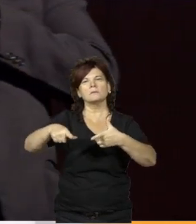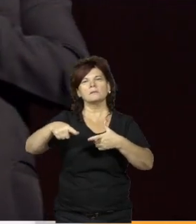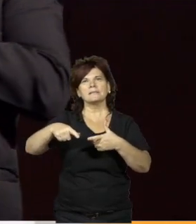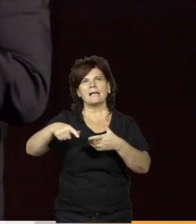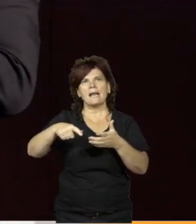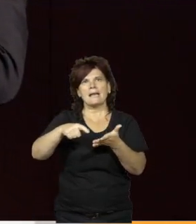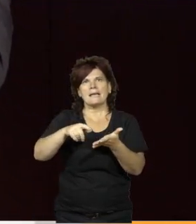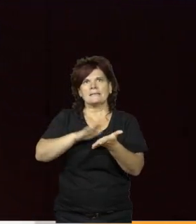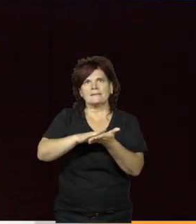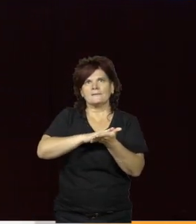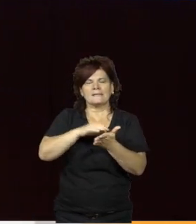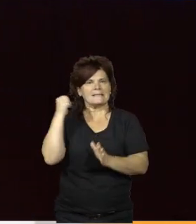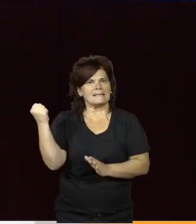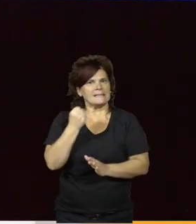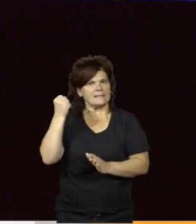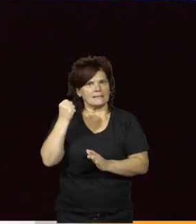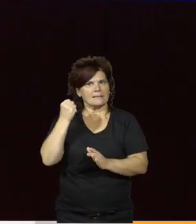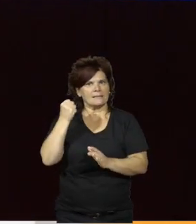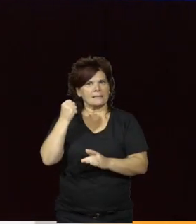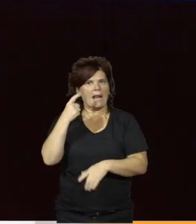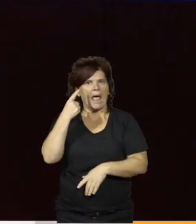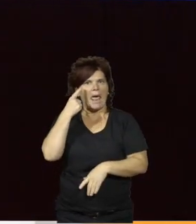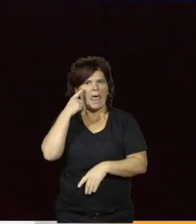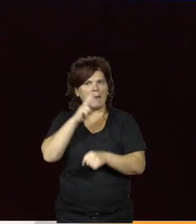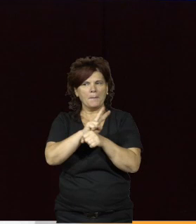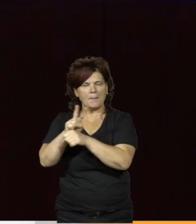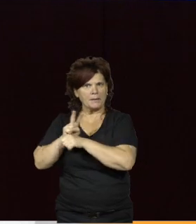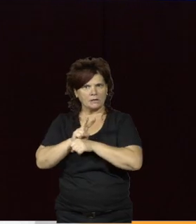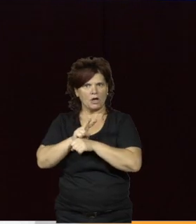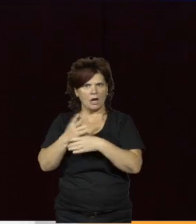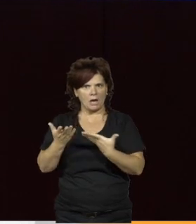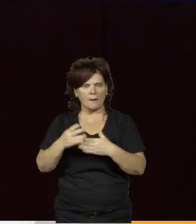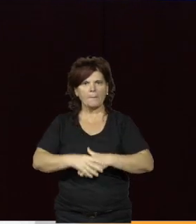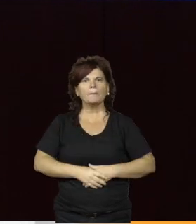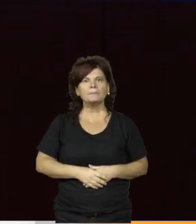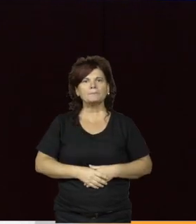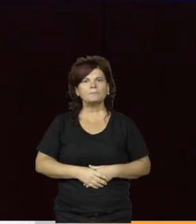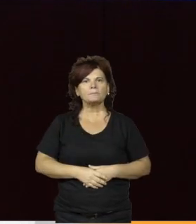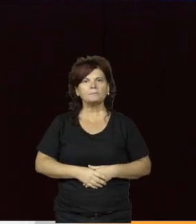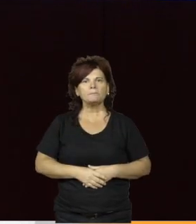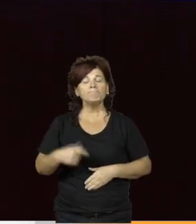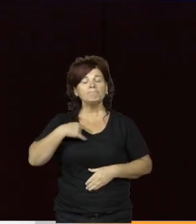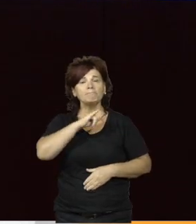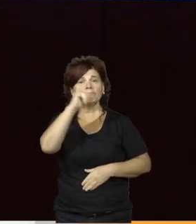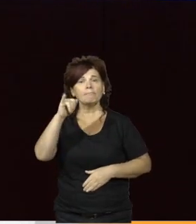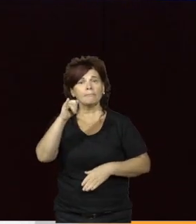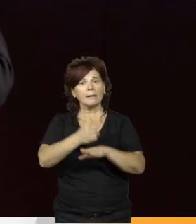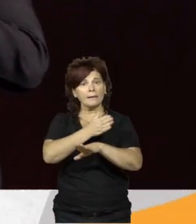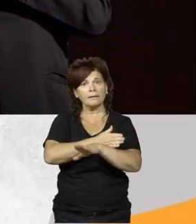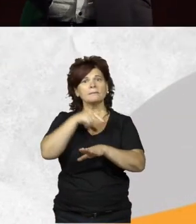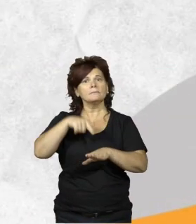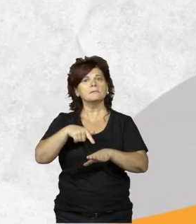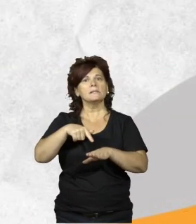inspección, justamente para... Acá estamos, bien. Dentro, como decía, para llevar a cabo